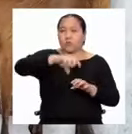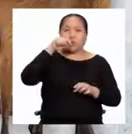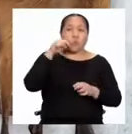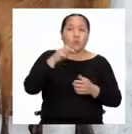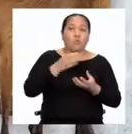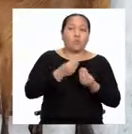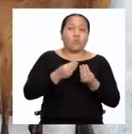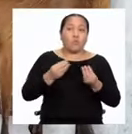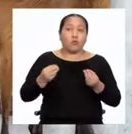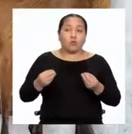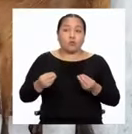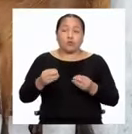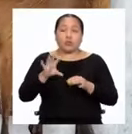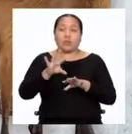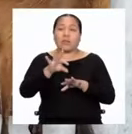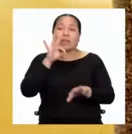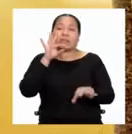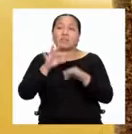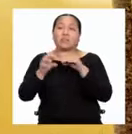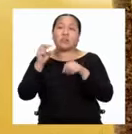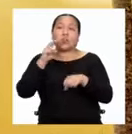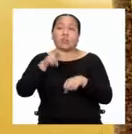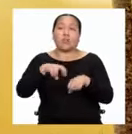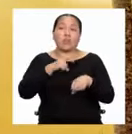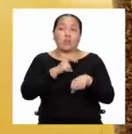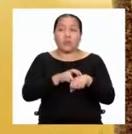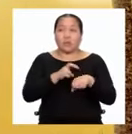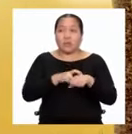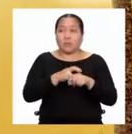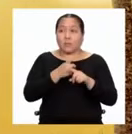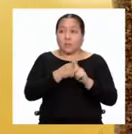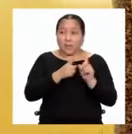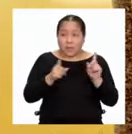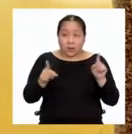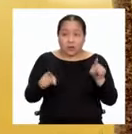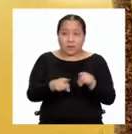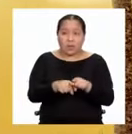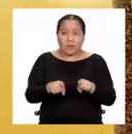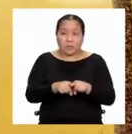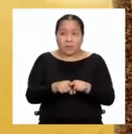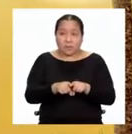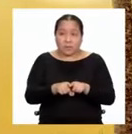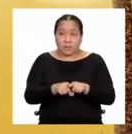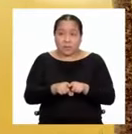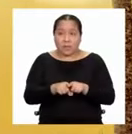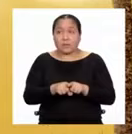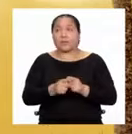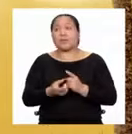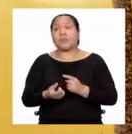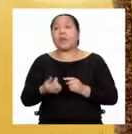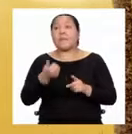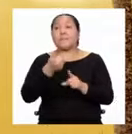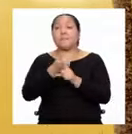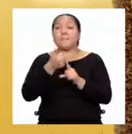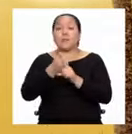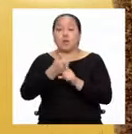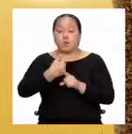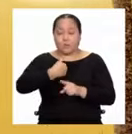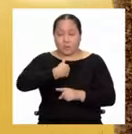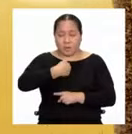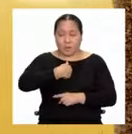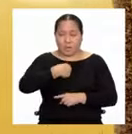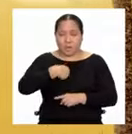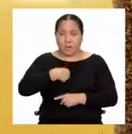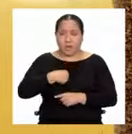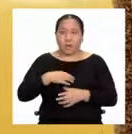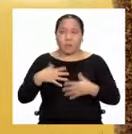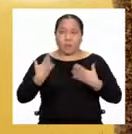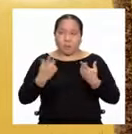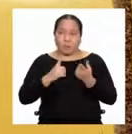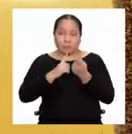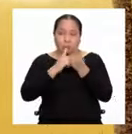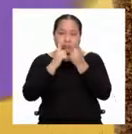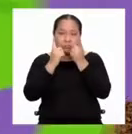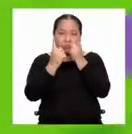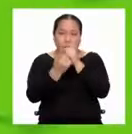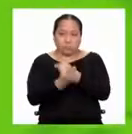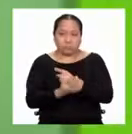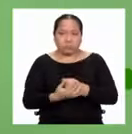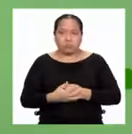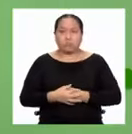producto de la selección natural. Sin embargo, también el azar o la deriva genética pueden lograr transformaciones.